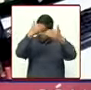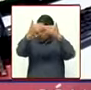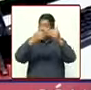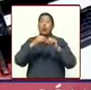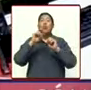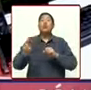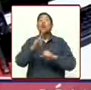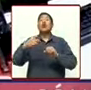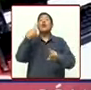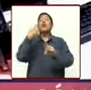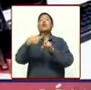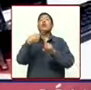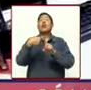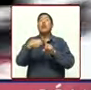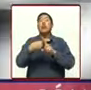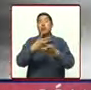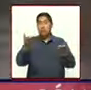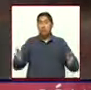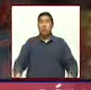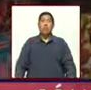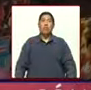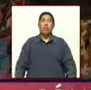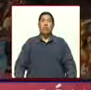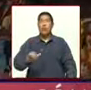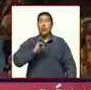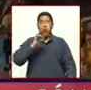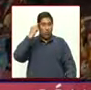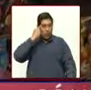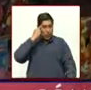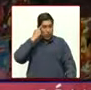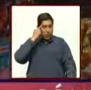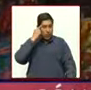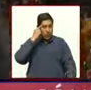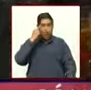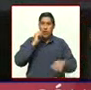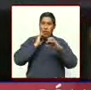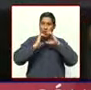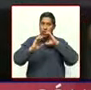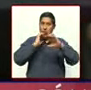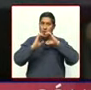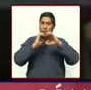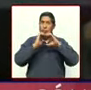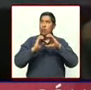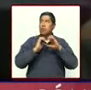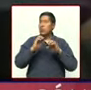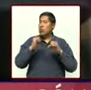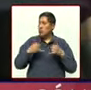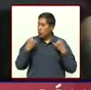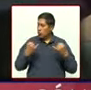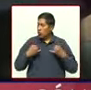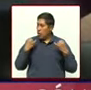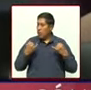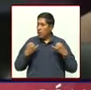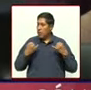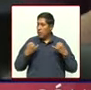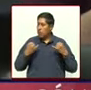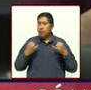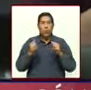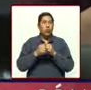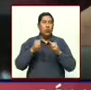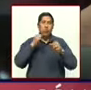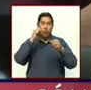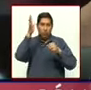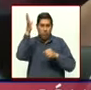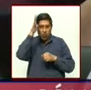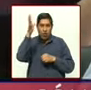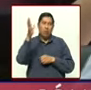usada de manera positiva y así se lo demostramos. Pienso que lo principal es la comunicación. Un joven tiene que tener comunicación con sus